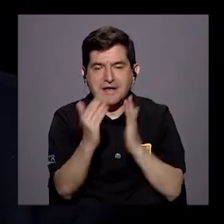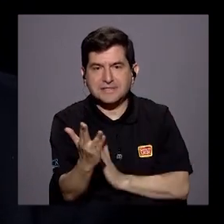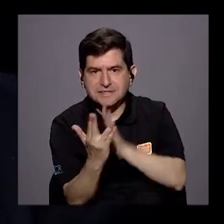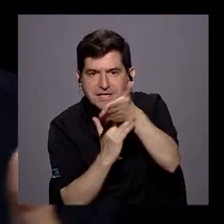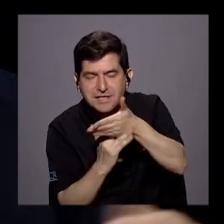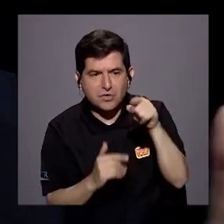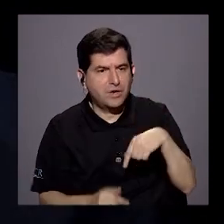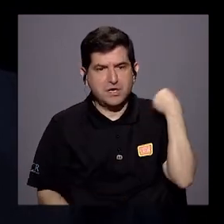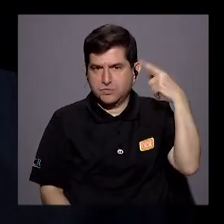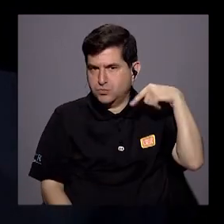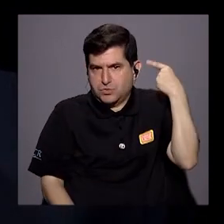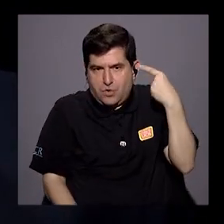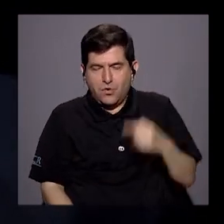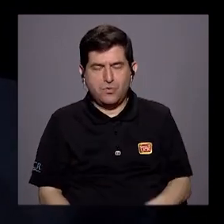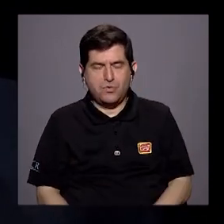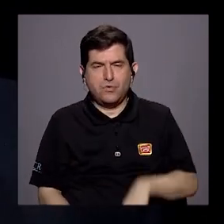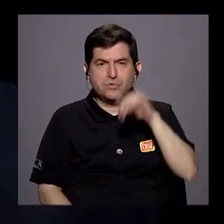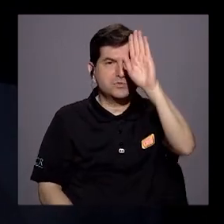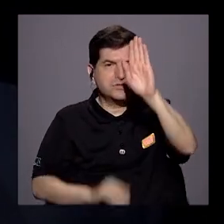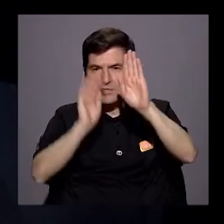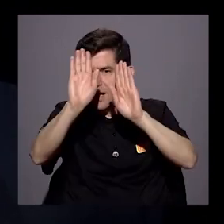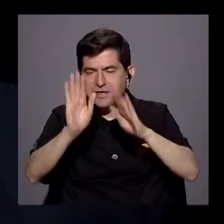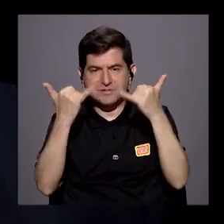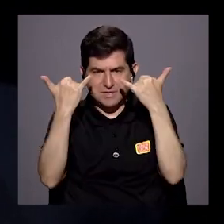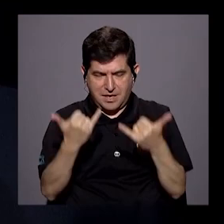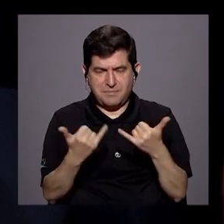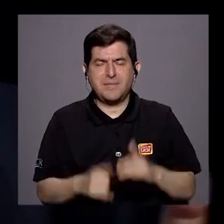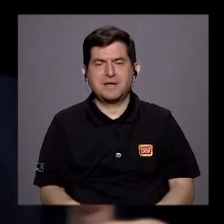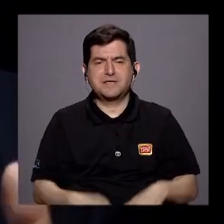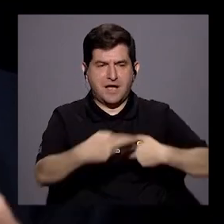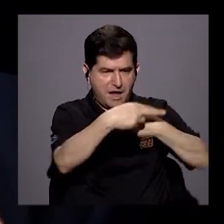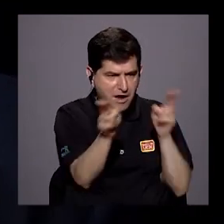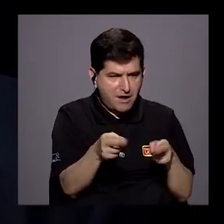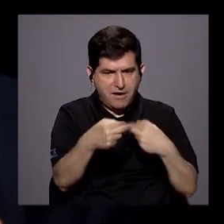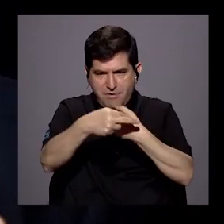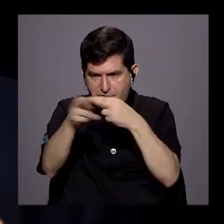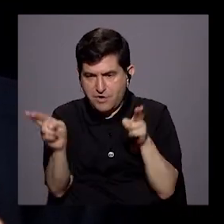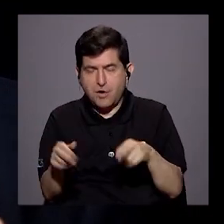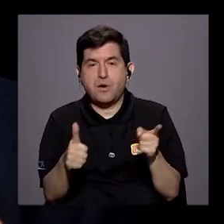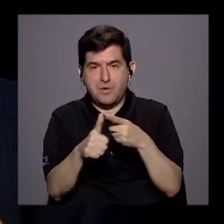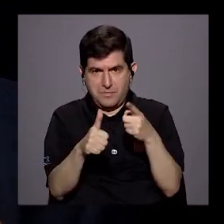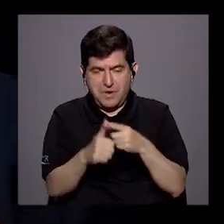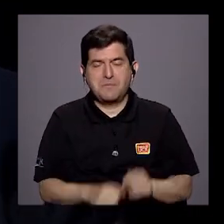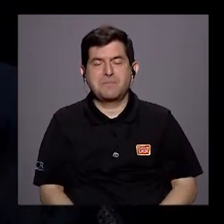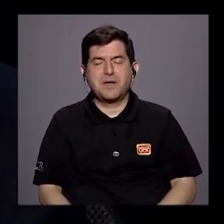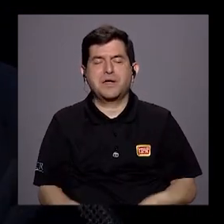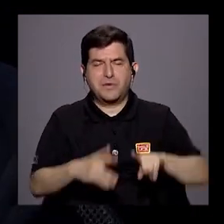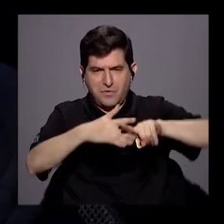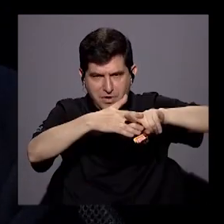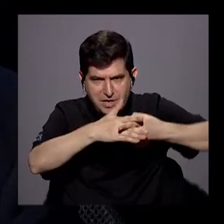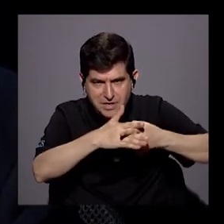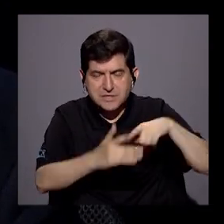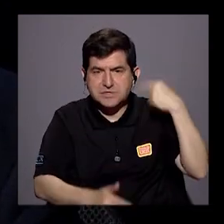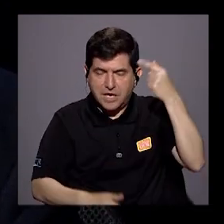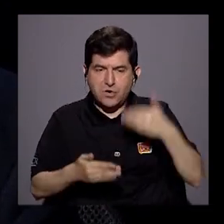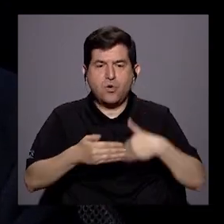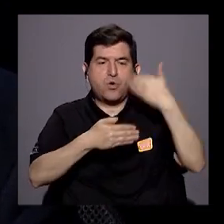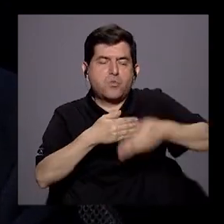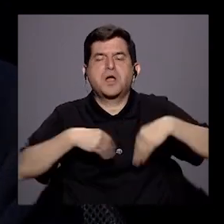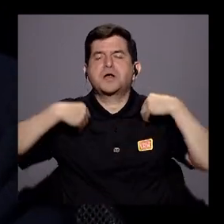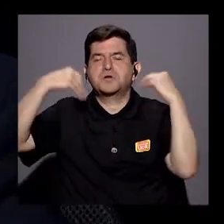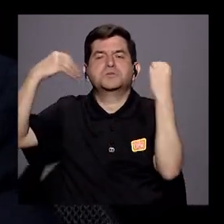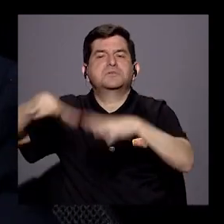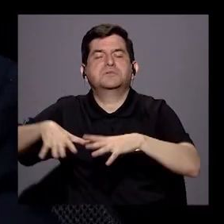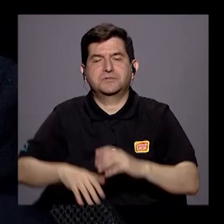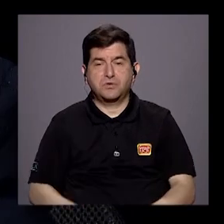eso es una locura ahí es que hemos organizado donde se hace una sectorización se empezó con el sistema de sectorización los buenos siguientes lo dejaron abandonado